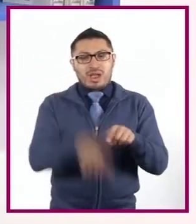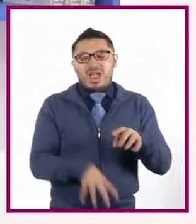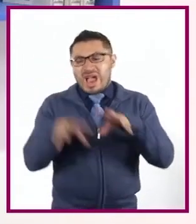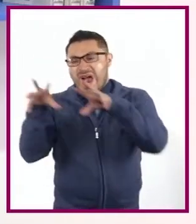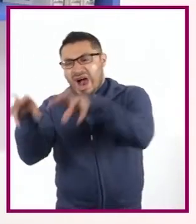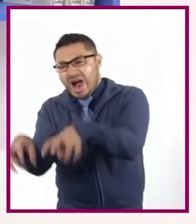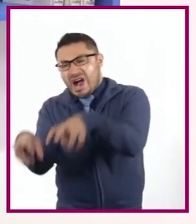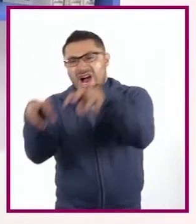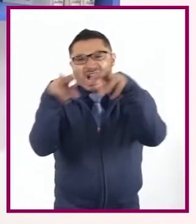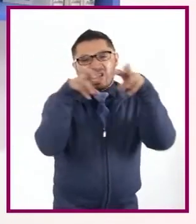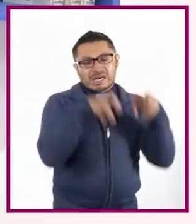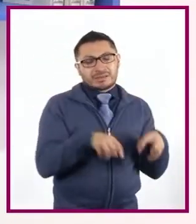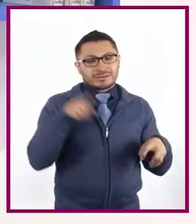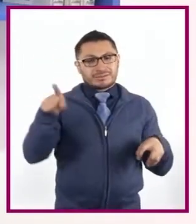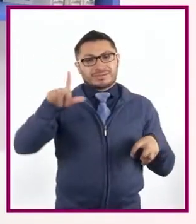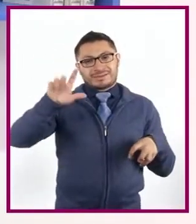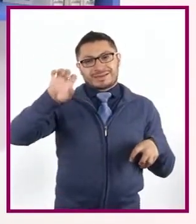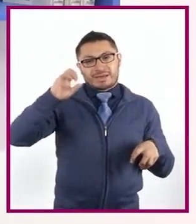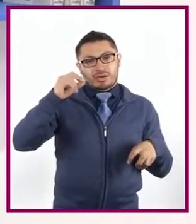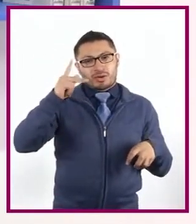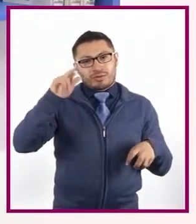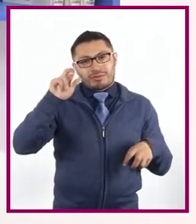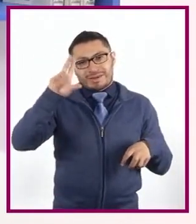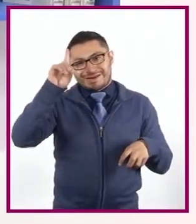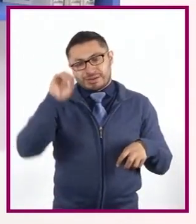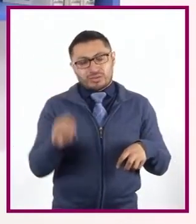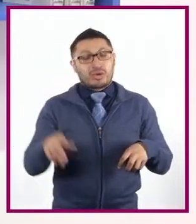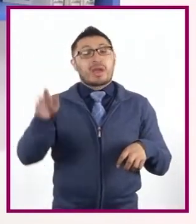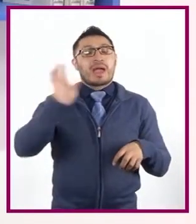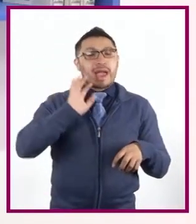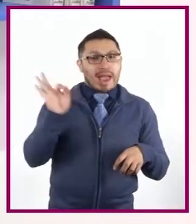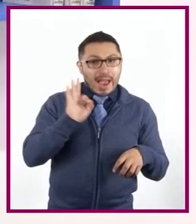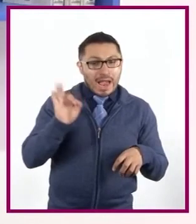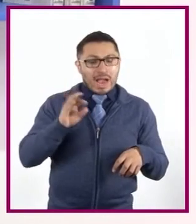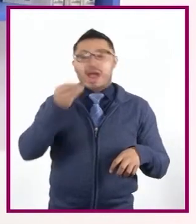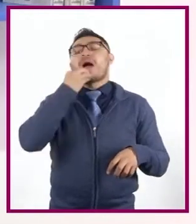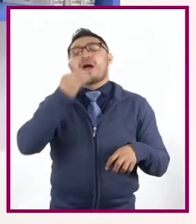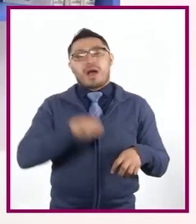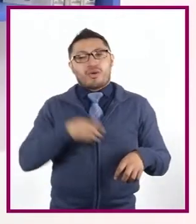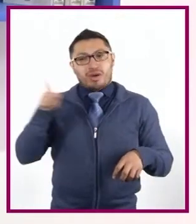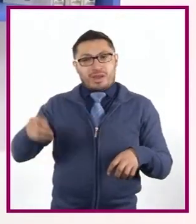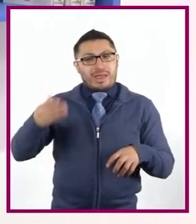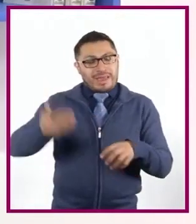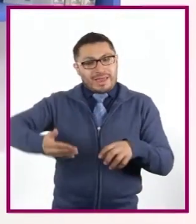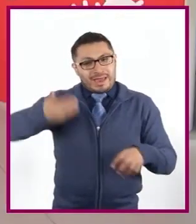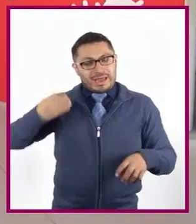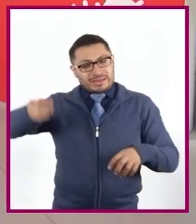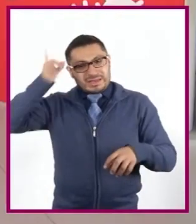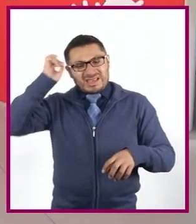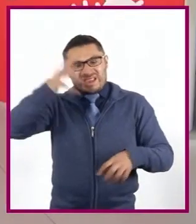presa al leopardo, aun cuando éste había capturado a la cebra.